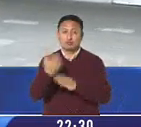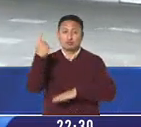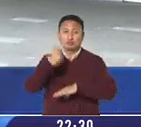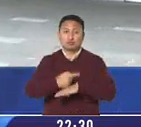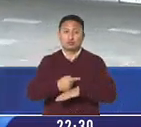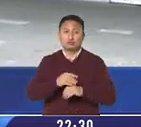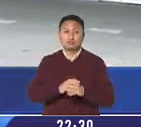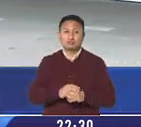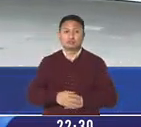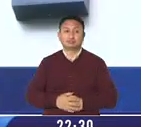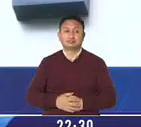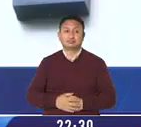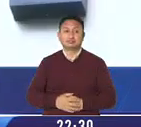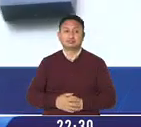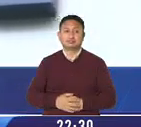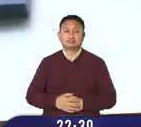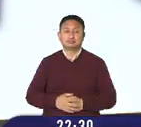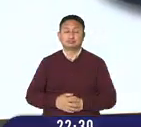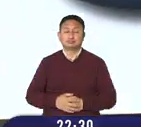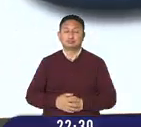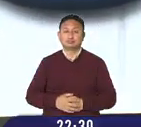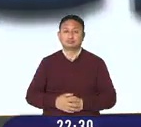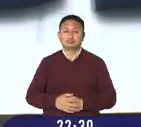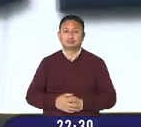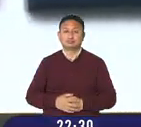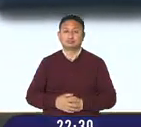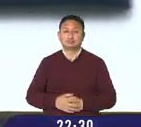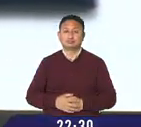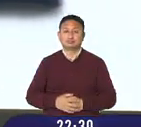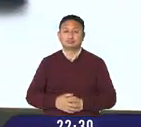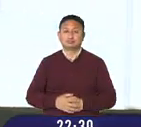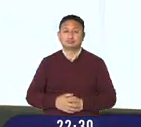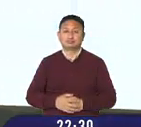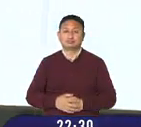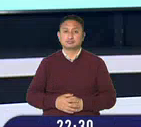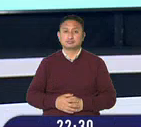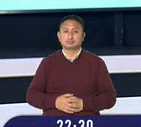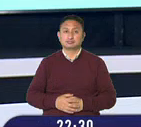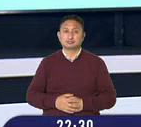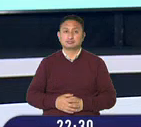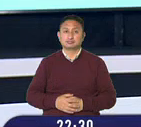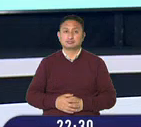el 22 de este mes, informó Héctor Romero.